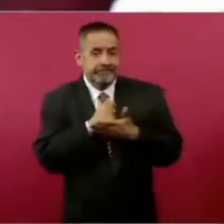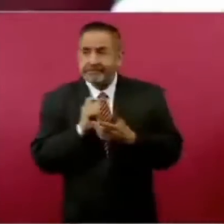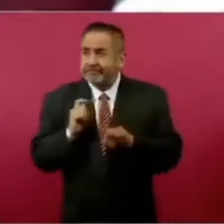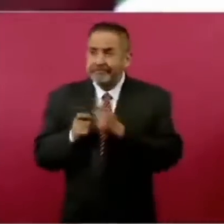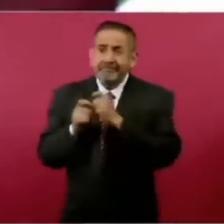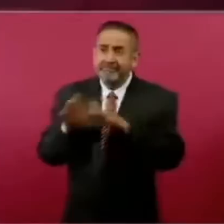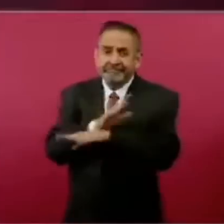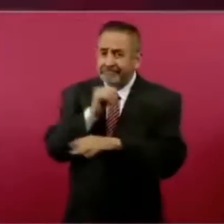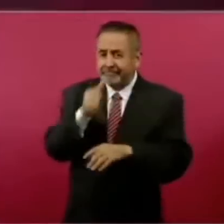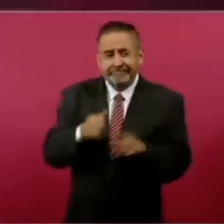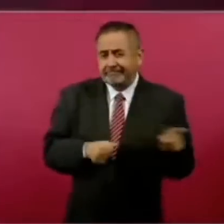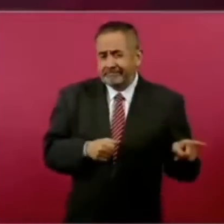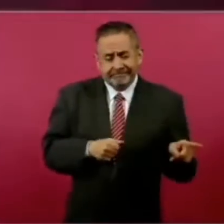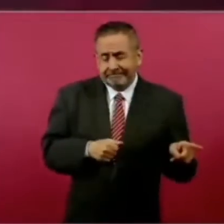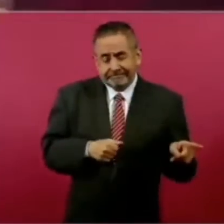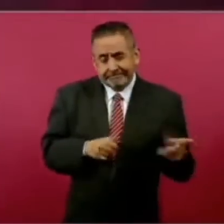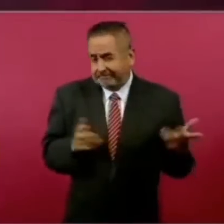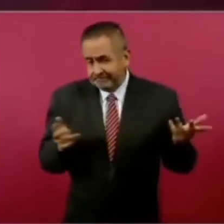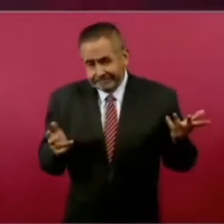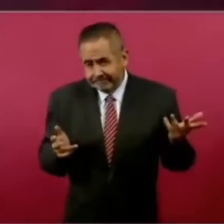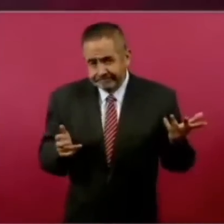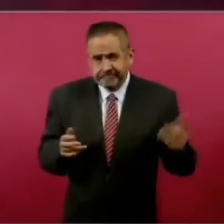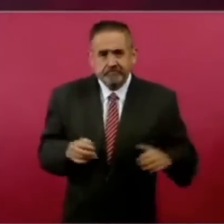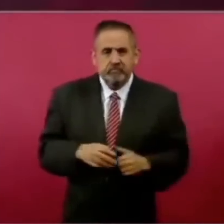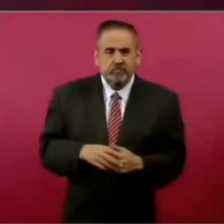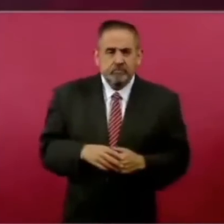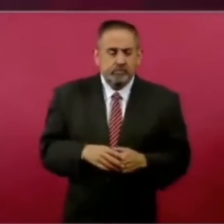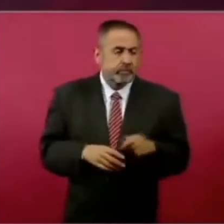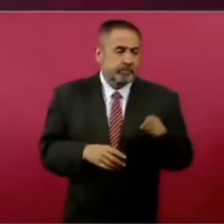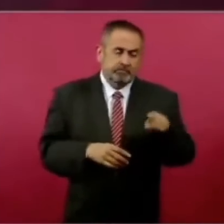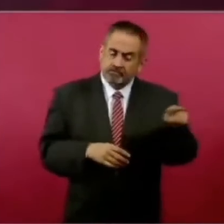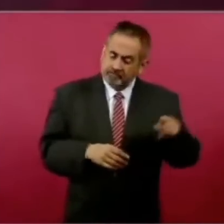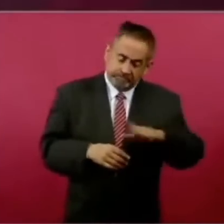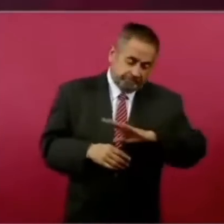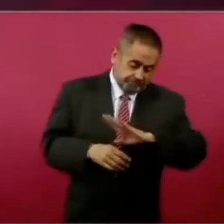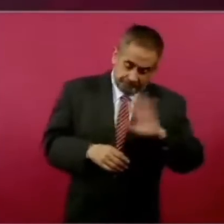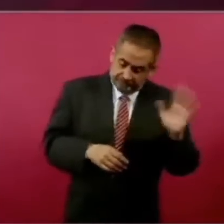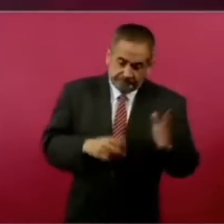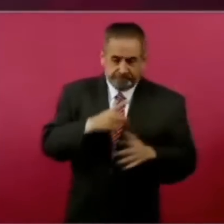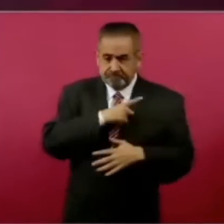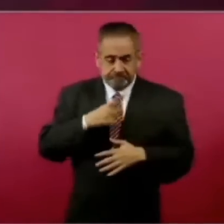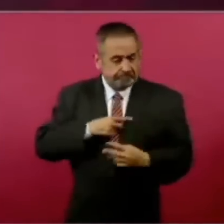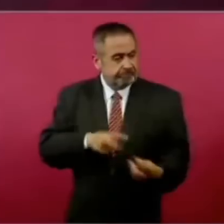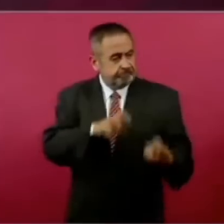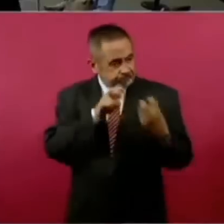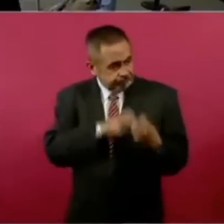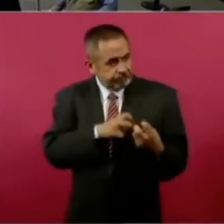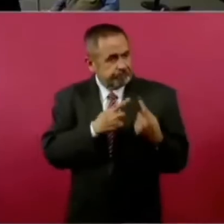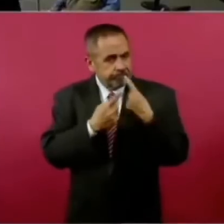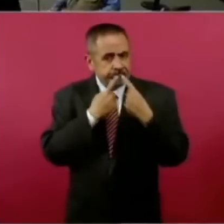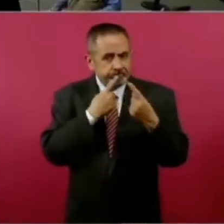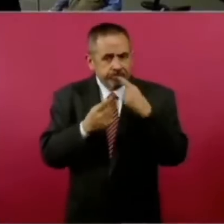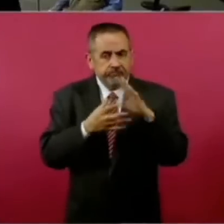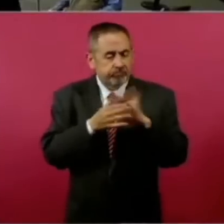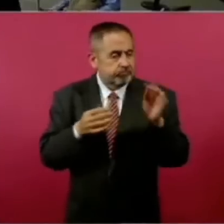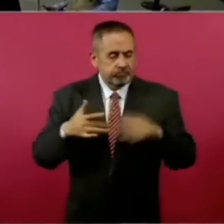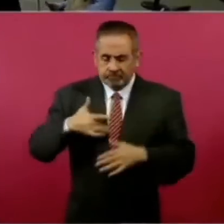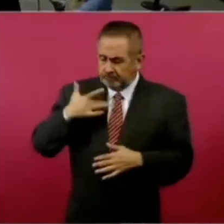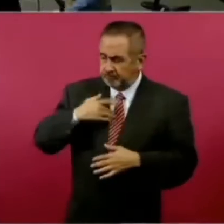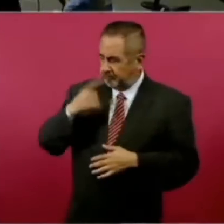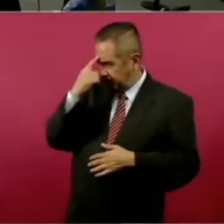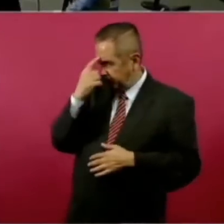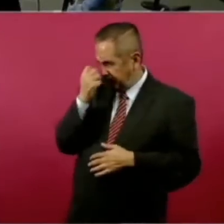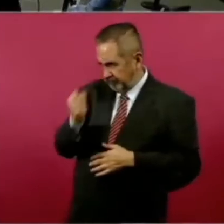transformación. O sea, y que teníamos que, por